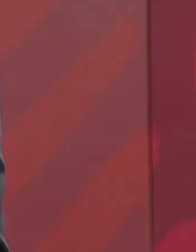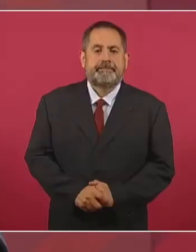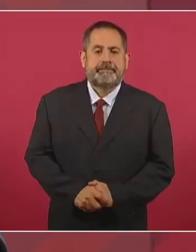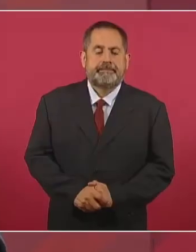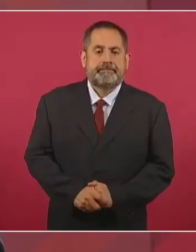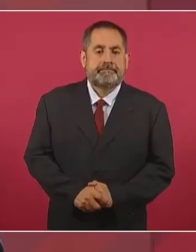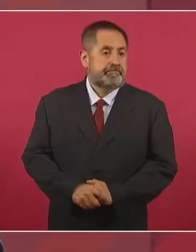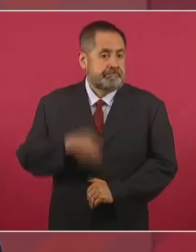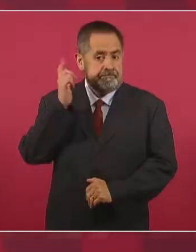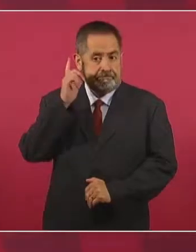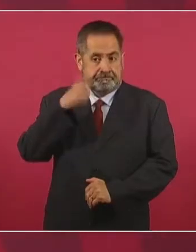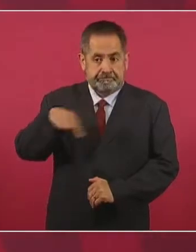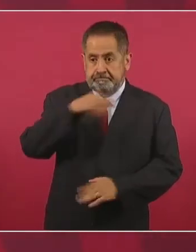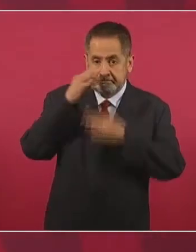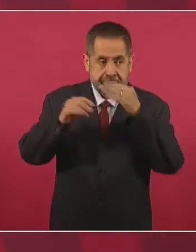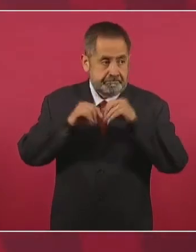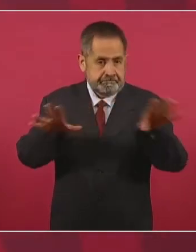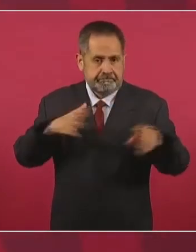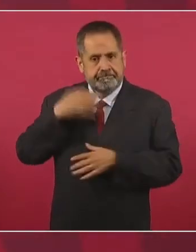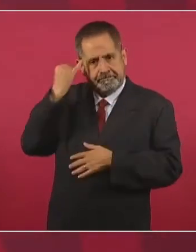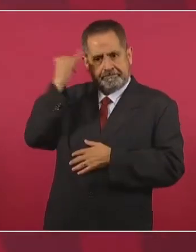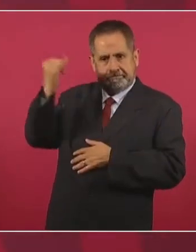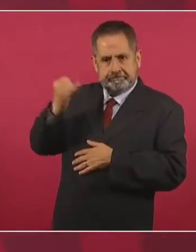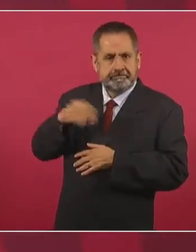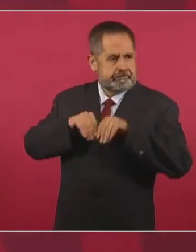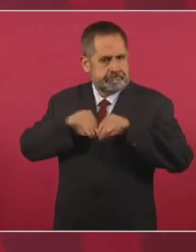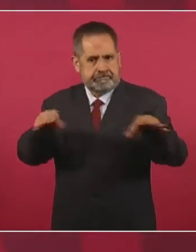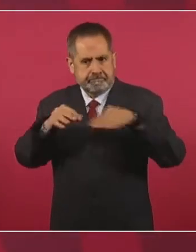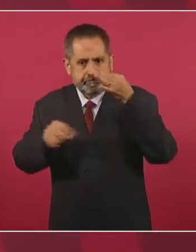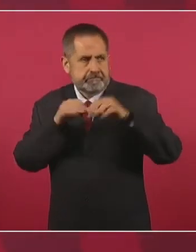ayuden a difundirlo, porque